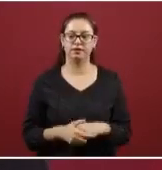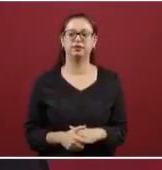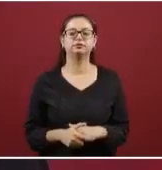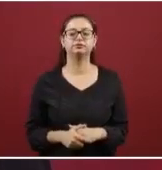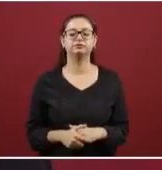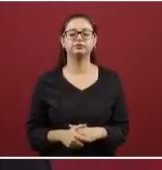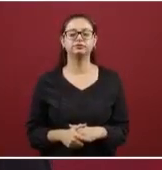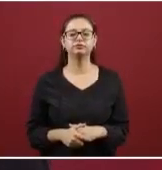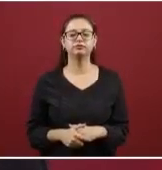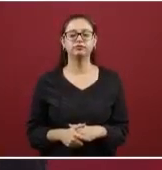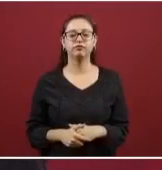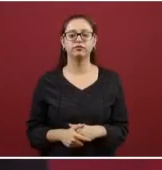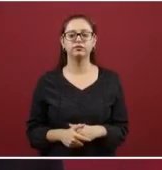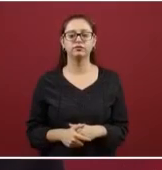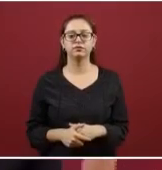Son mensajes